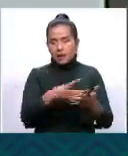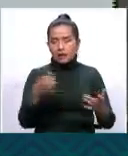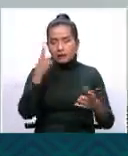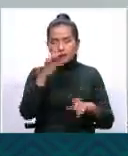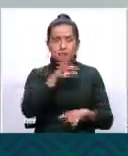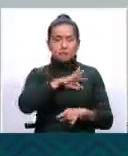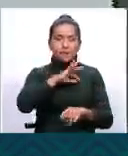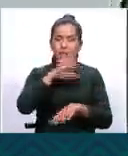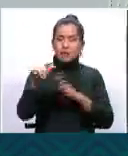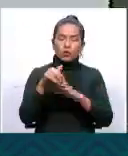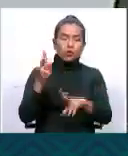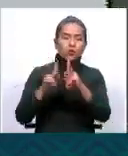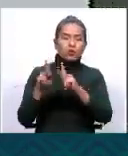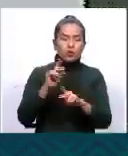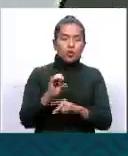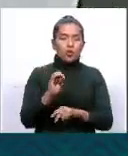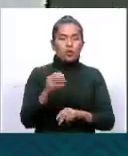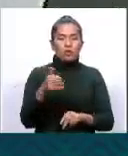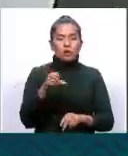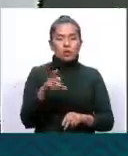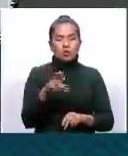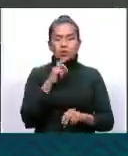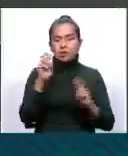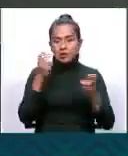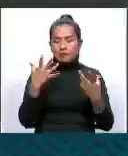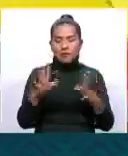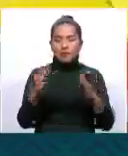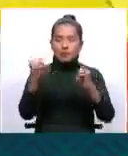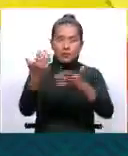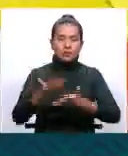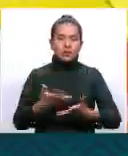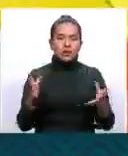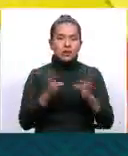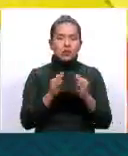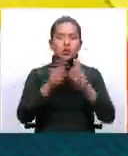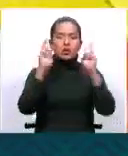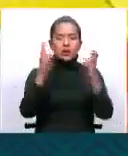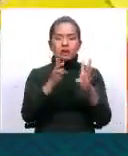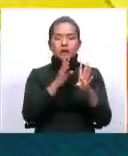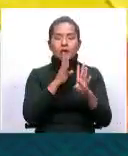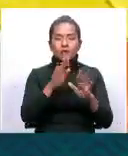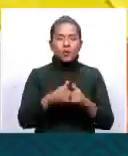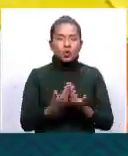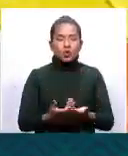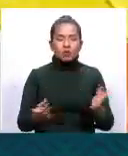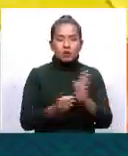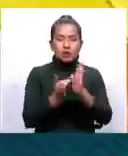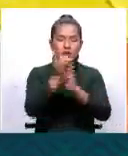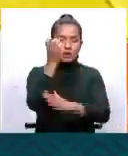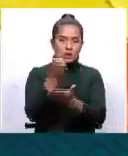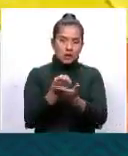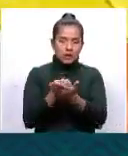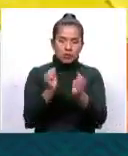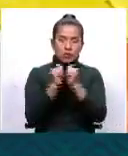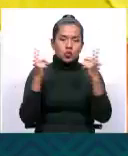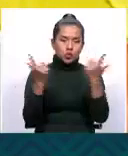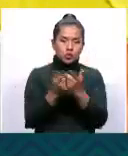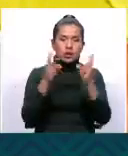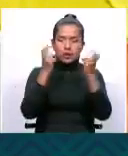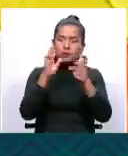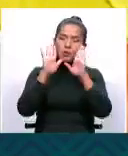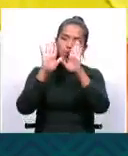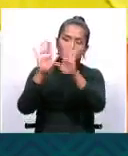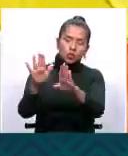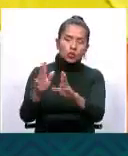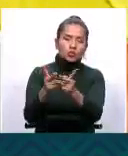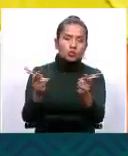de Omasuyos e invitando a esta reunión para tratar temas referidos al desarrollo económico y social de la